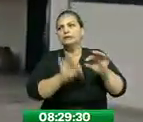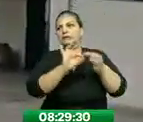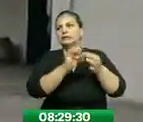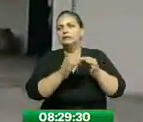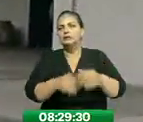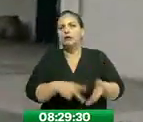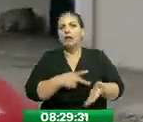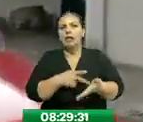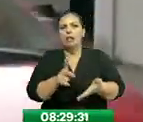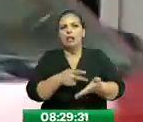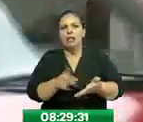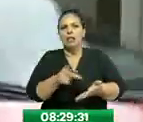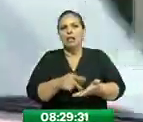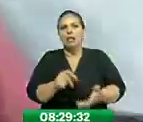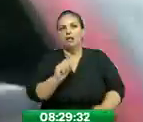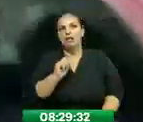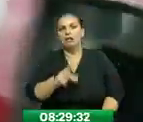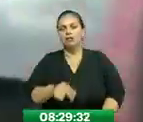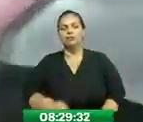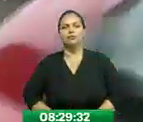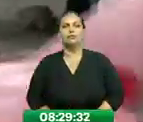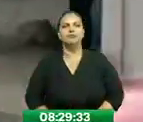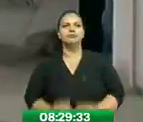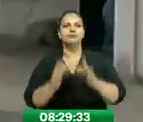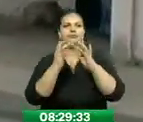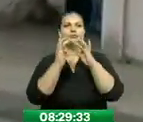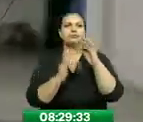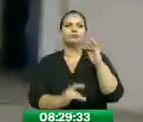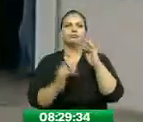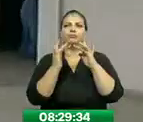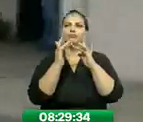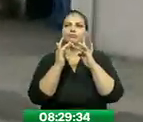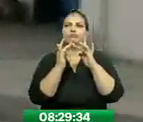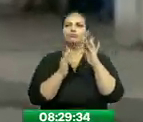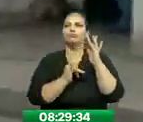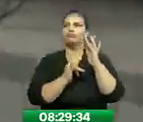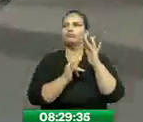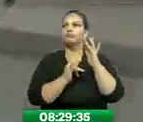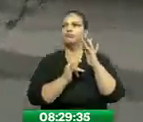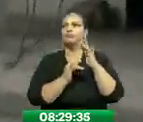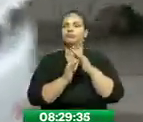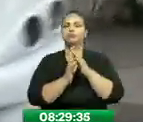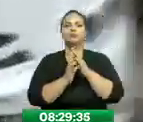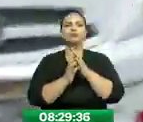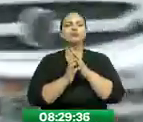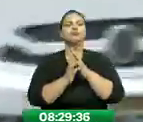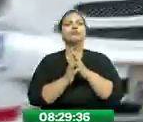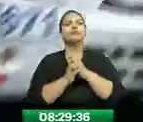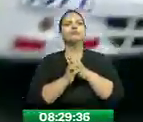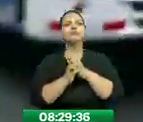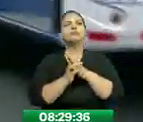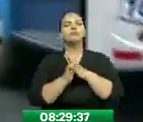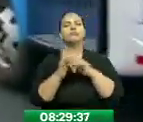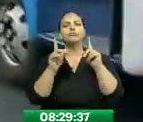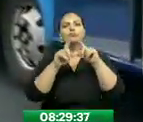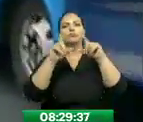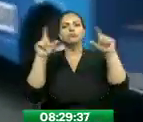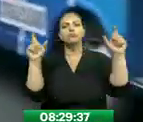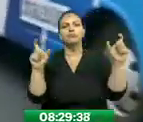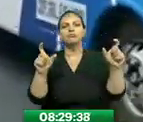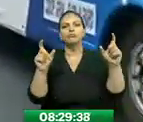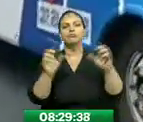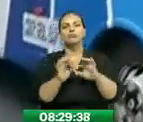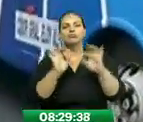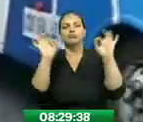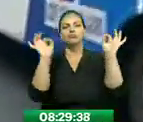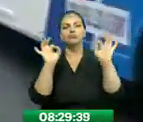Está colega del departamento de distribución se encargará de hacer ese trabajo. Pero ustedes están trabajando hasta el